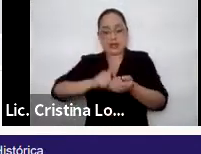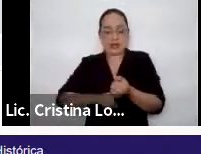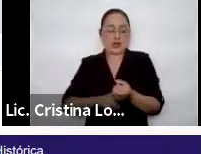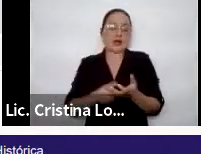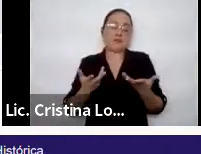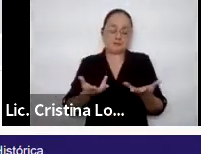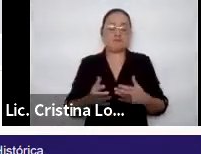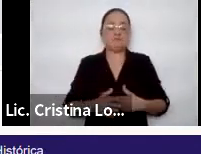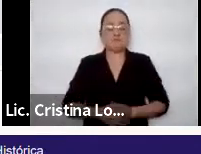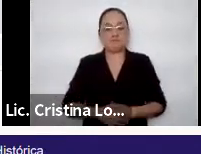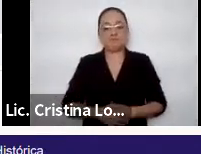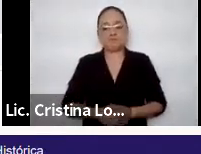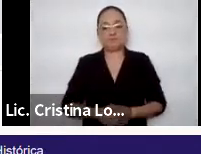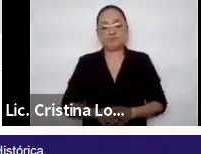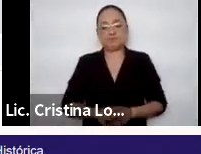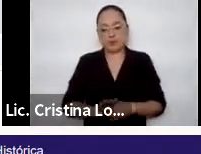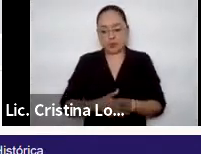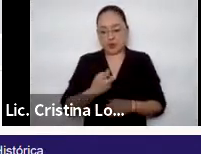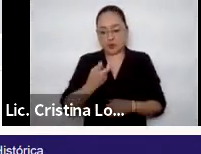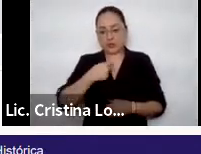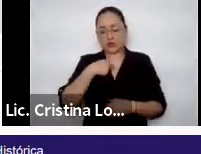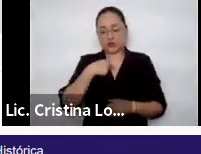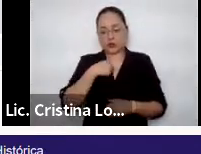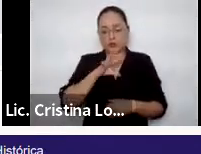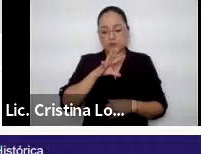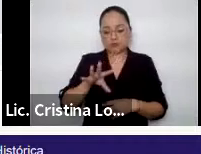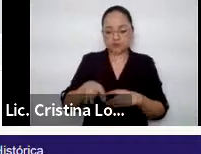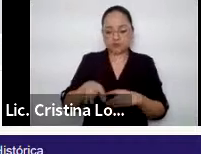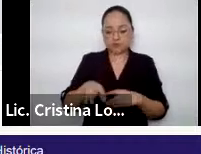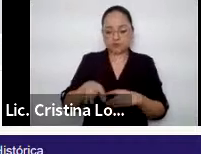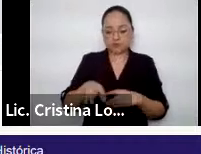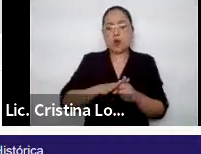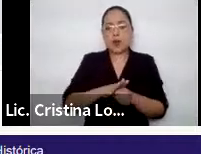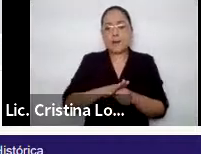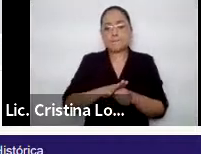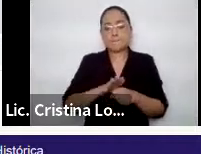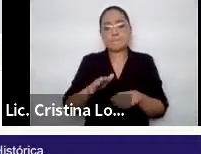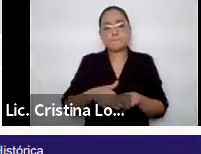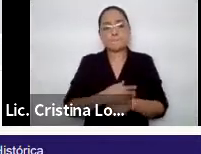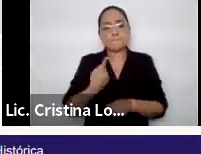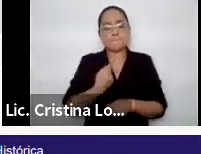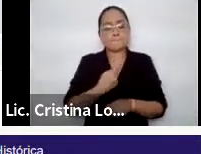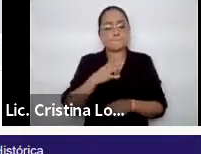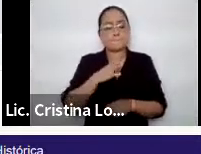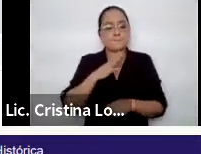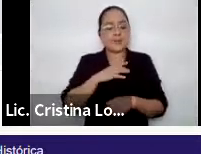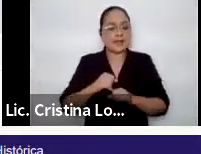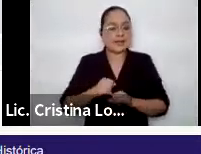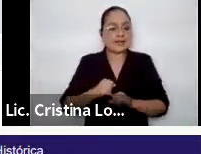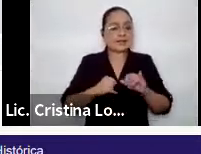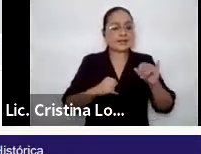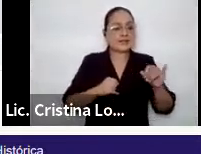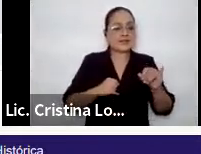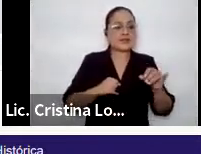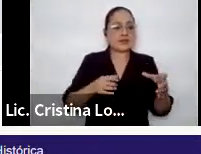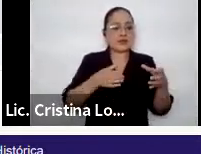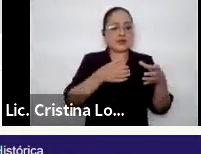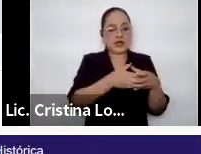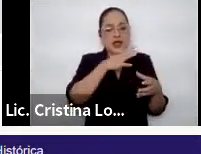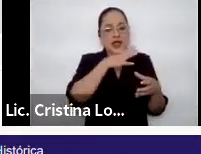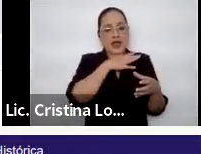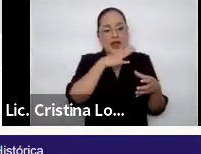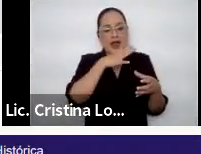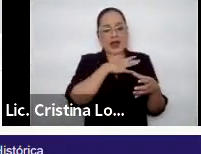mismo. Entonces aquí yo complemento, ¿por qué? Porque también del lado izquierdo tenemos un buscador donde nos